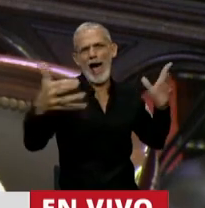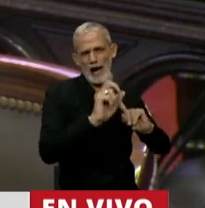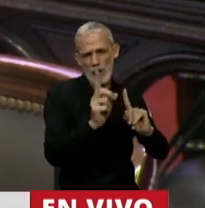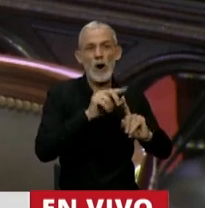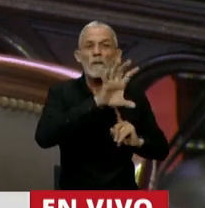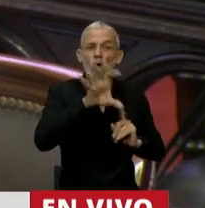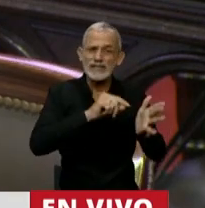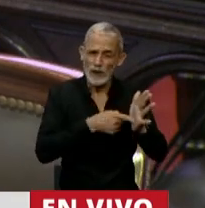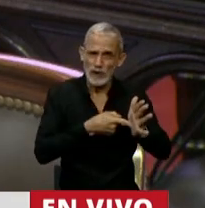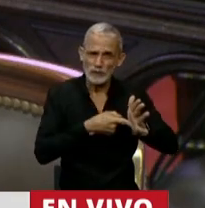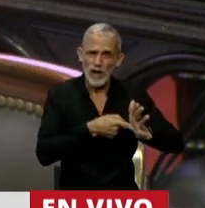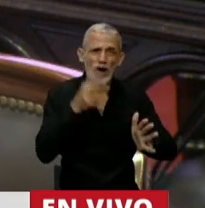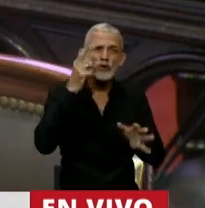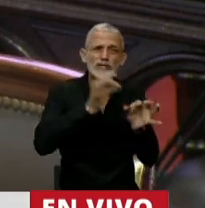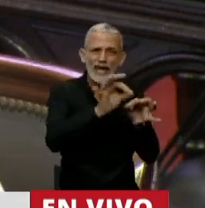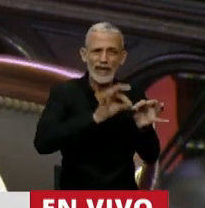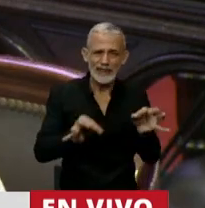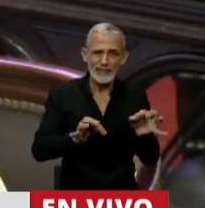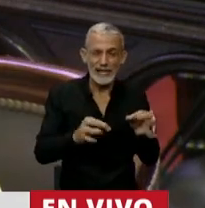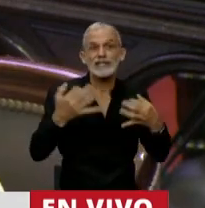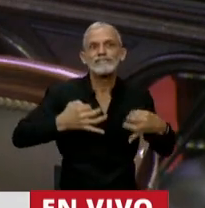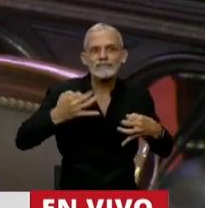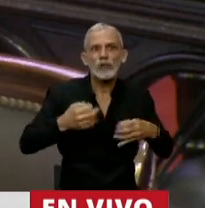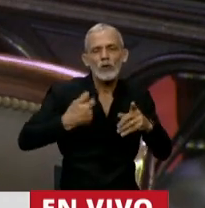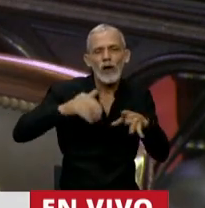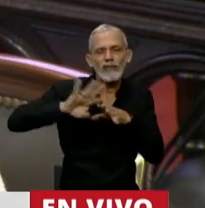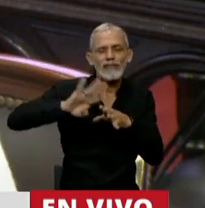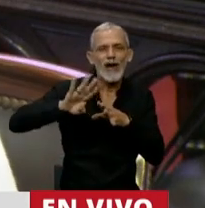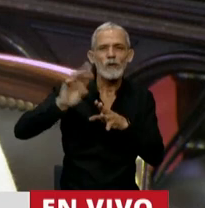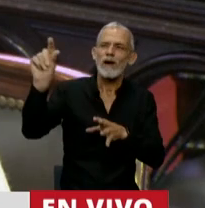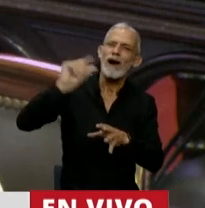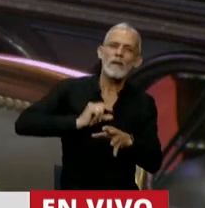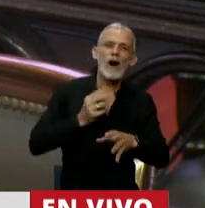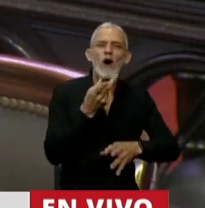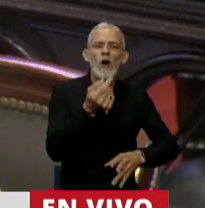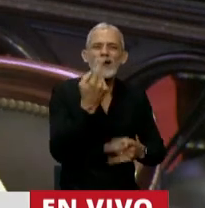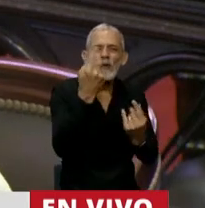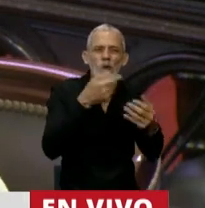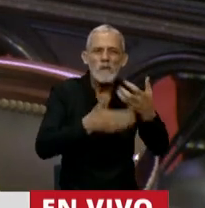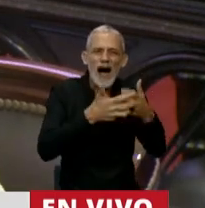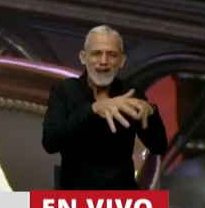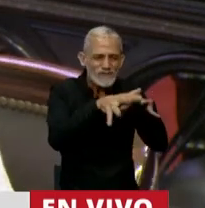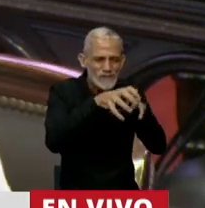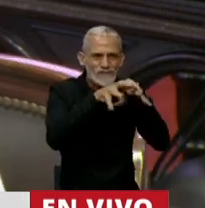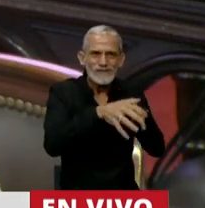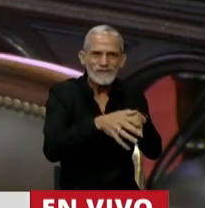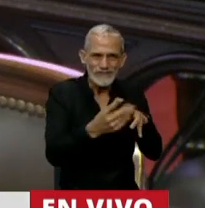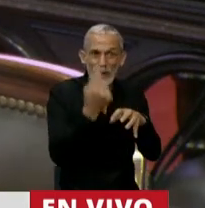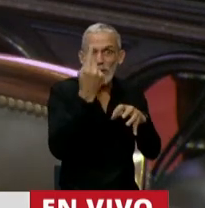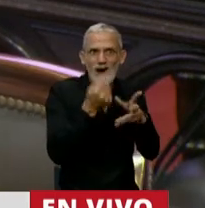80 hectáreas en la provincia de Buenos Aires y que seguramente se endeudó comprando una cosechadora o una